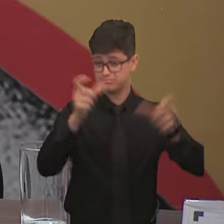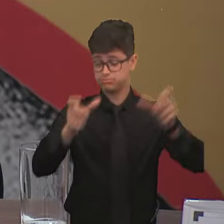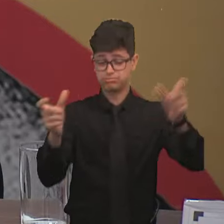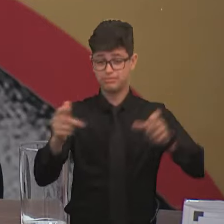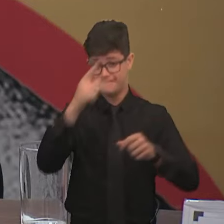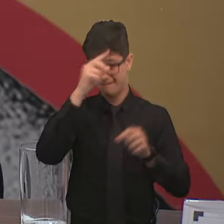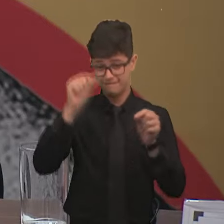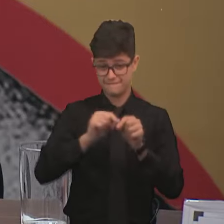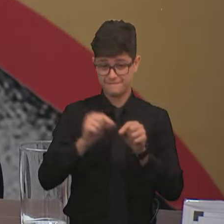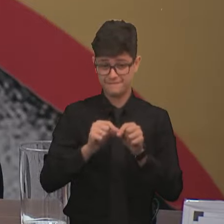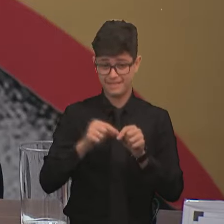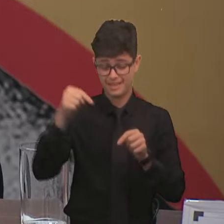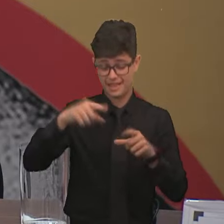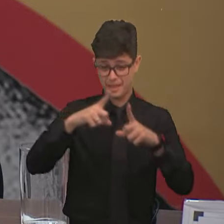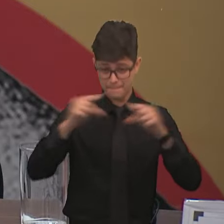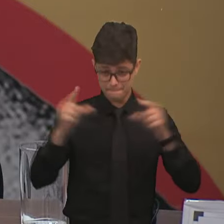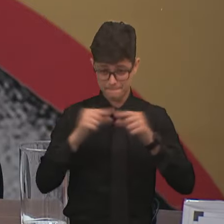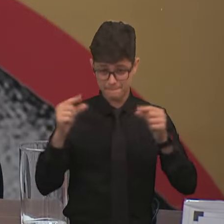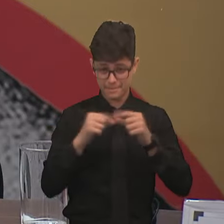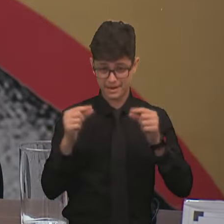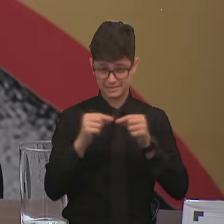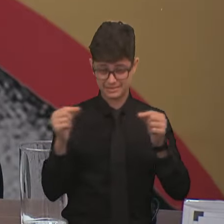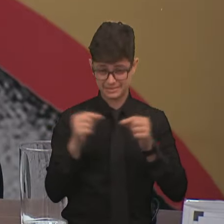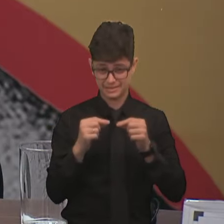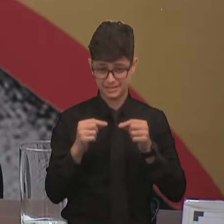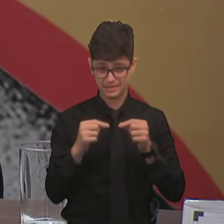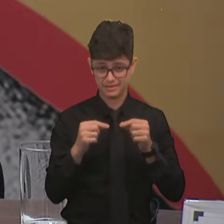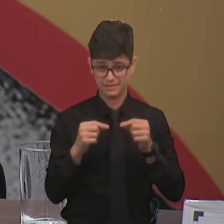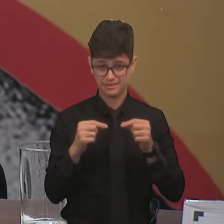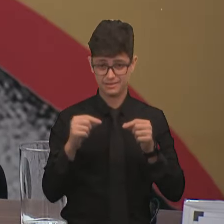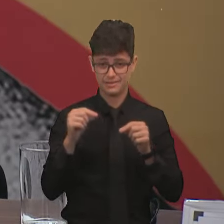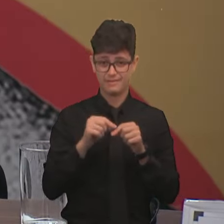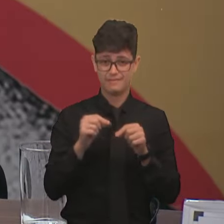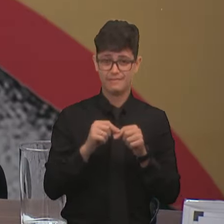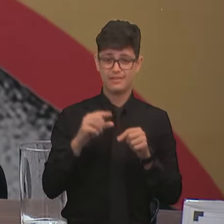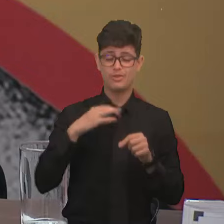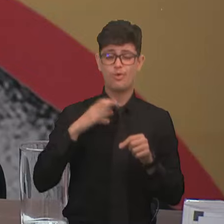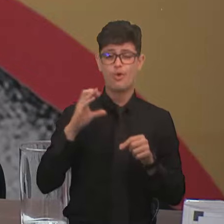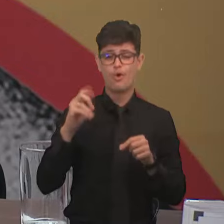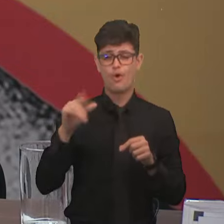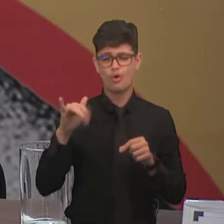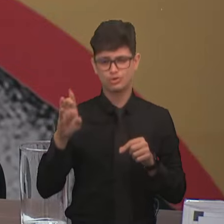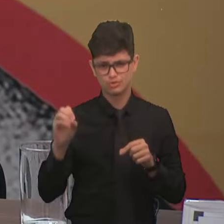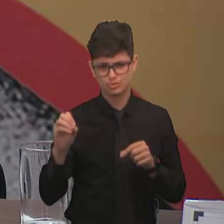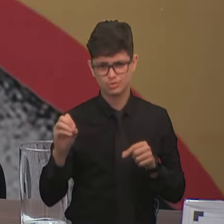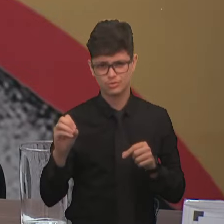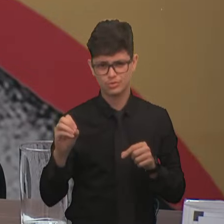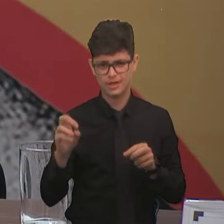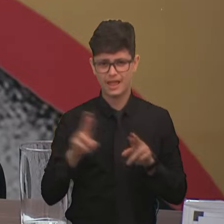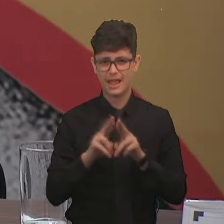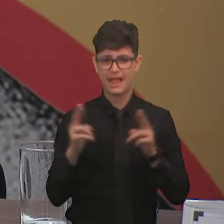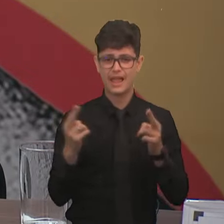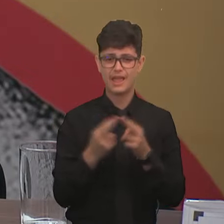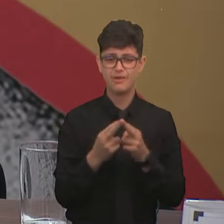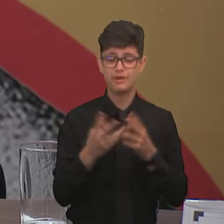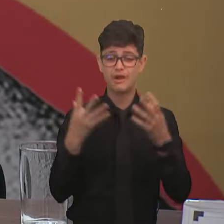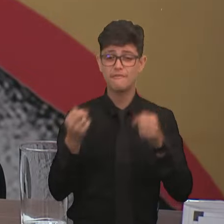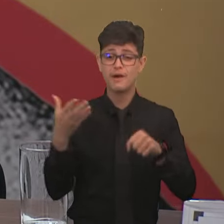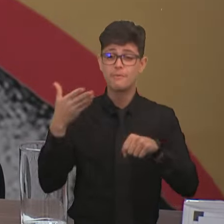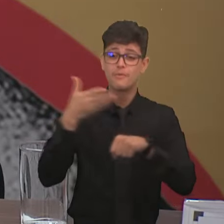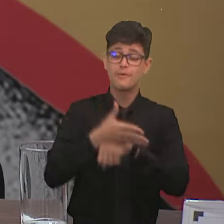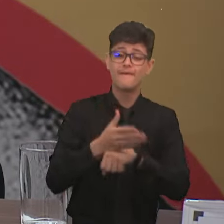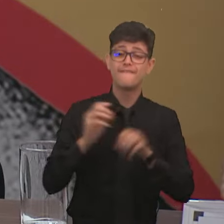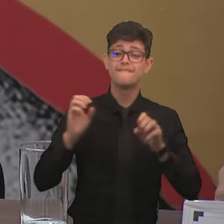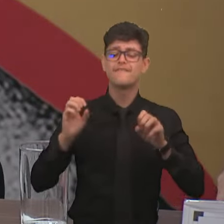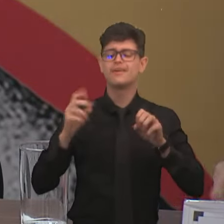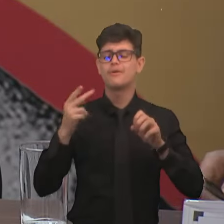poderes en Brasilia, fue hecho con un pequeño código que se llamaba la reunión, vamos a la